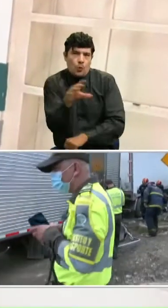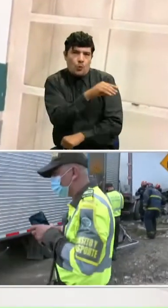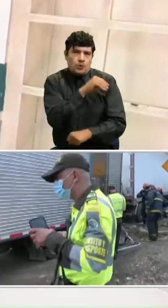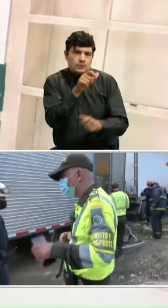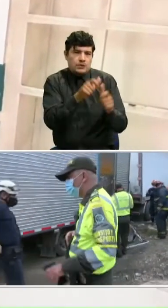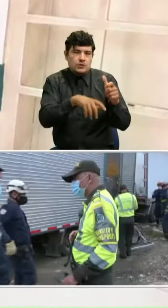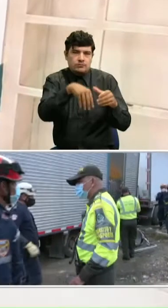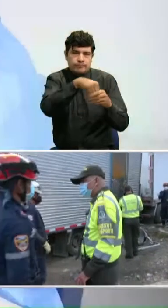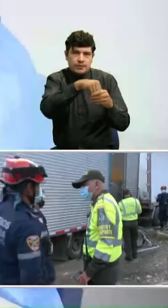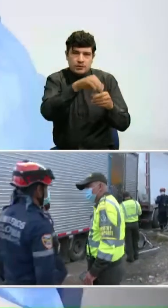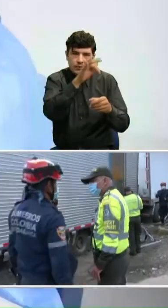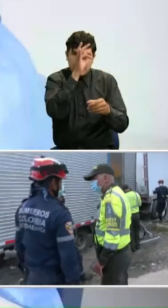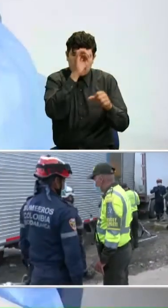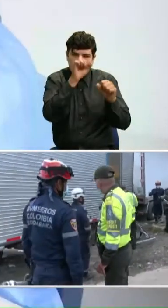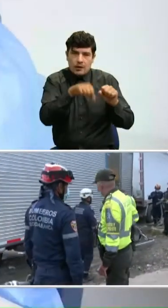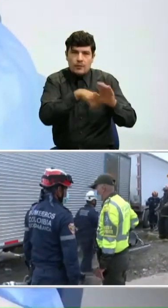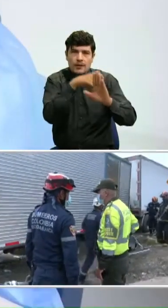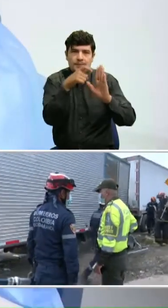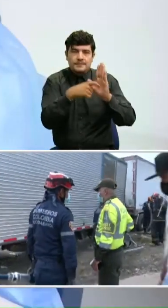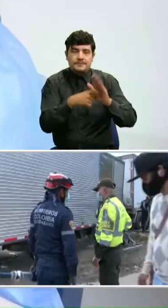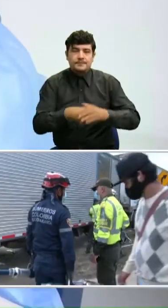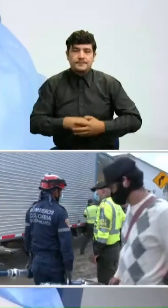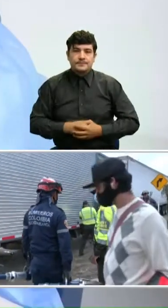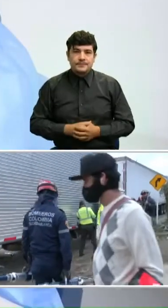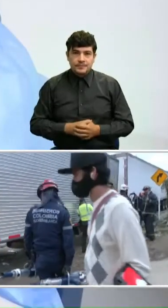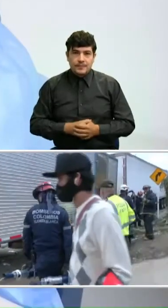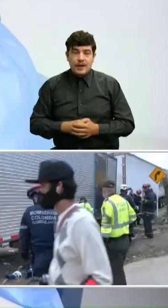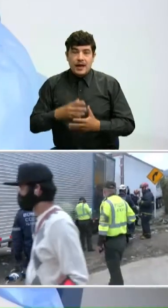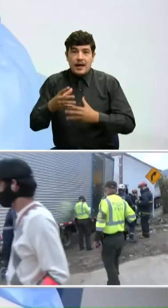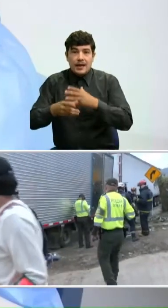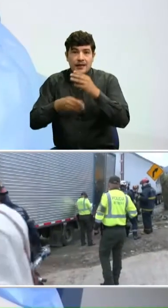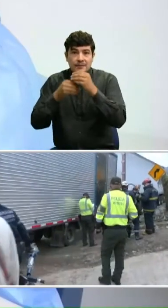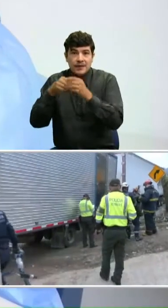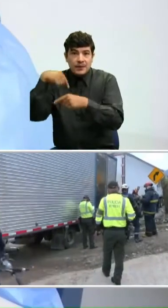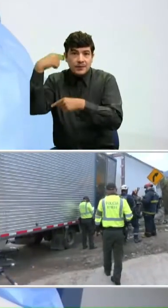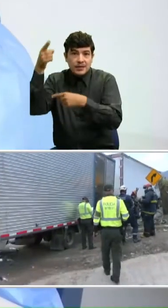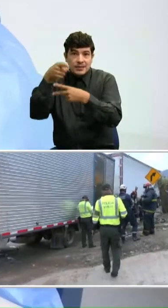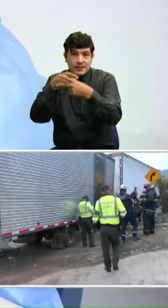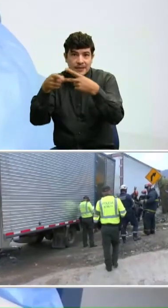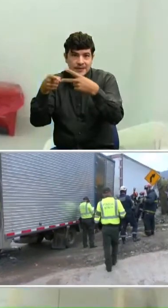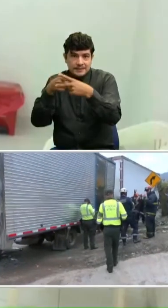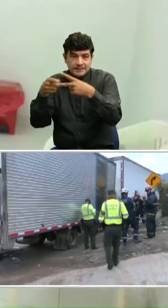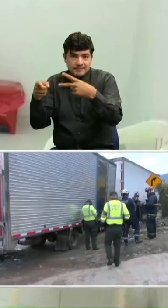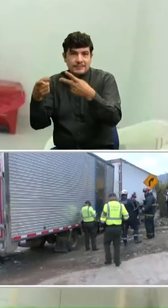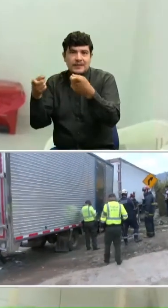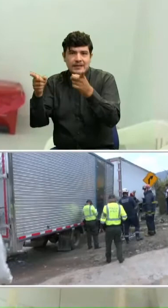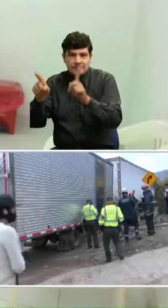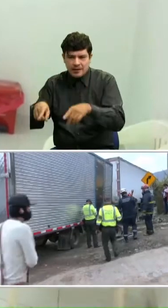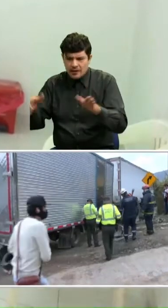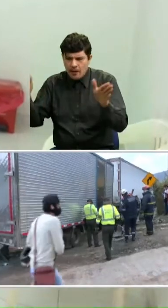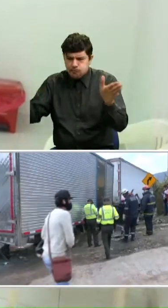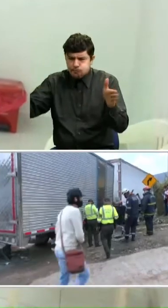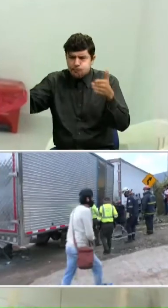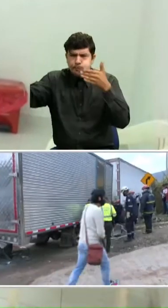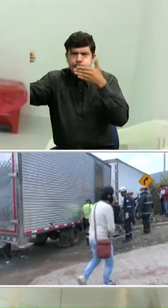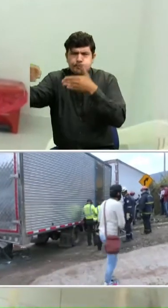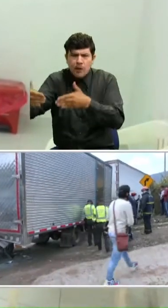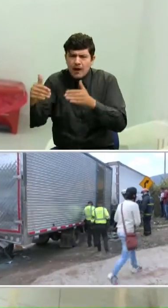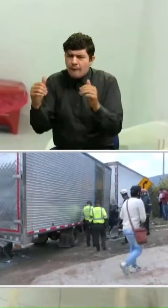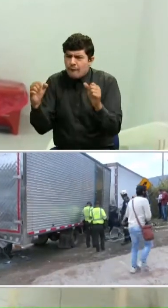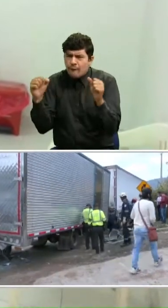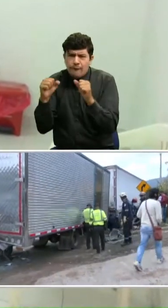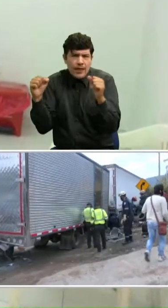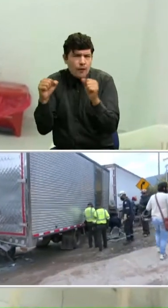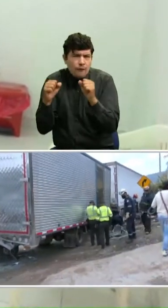este número de dosis asimismo en los próximos días llegará un ultra congelador al instituto departamental de salud con el cual se garantizará la